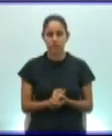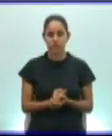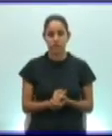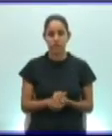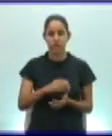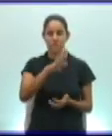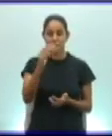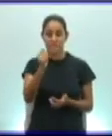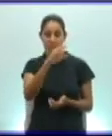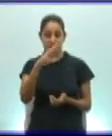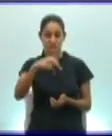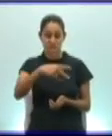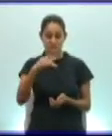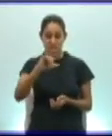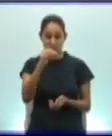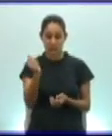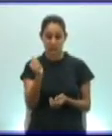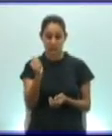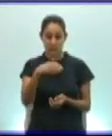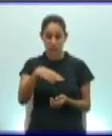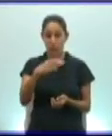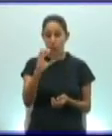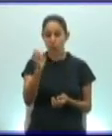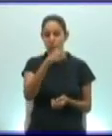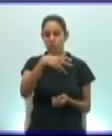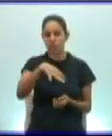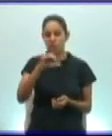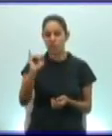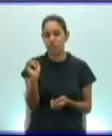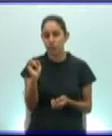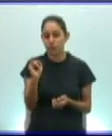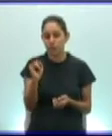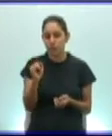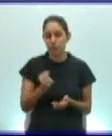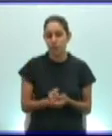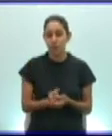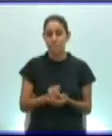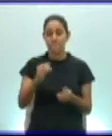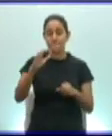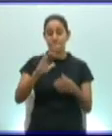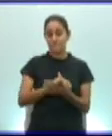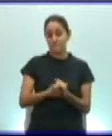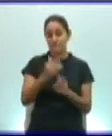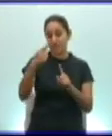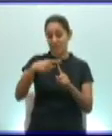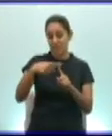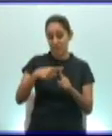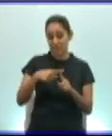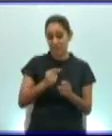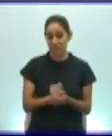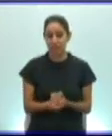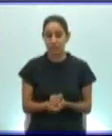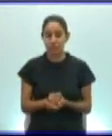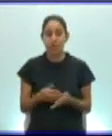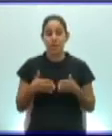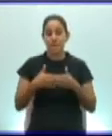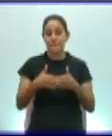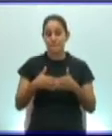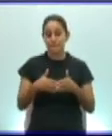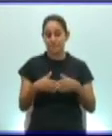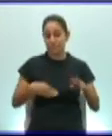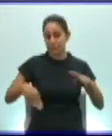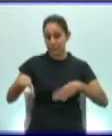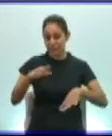Matanzas. Miren los desembarcos, primero la entrada a la bahía, ahí tenemos Playa Girón, mírenlo aquí con el cursor estamos señalando, pero